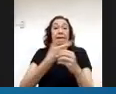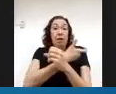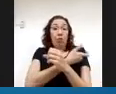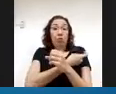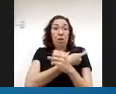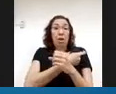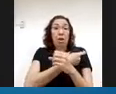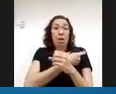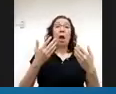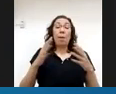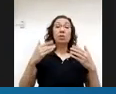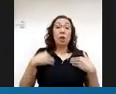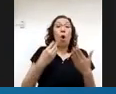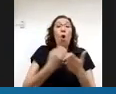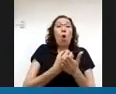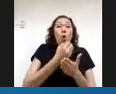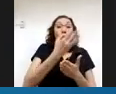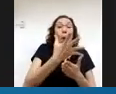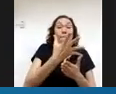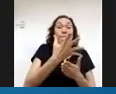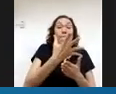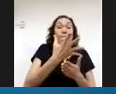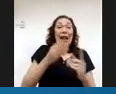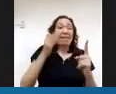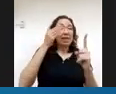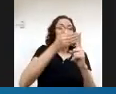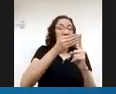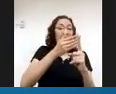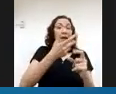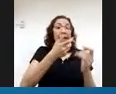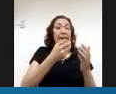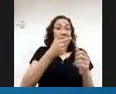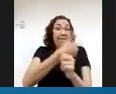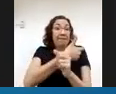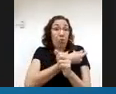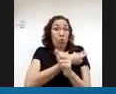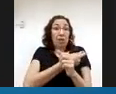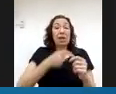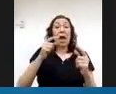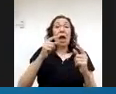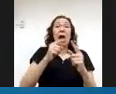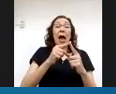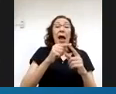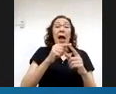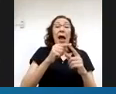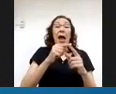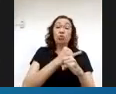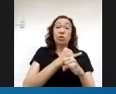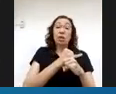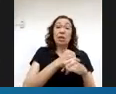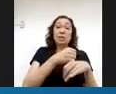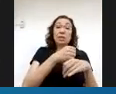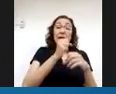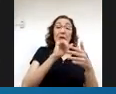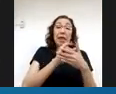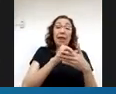Ha habido una compra directa de vacunas a las industrias farmacéuticas que la